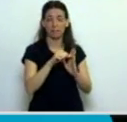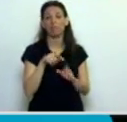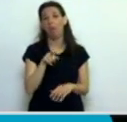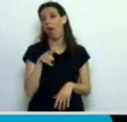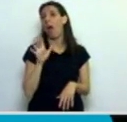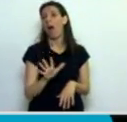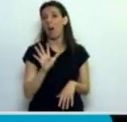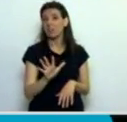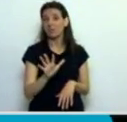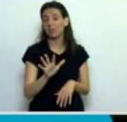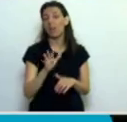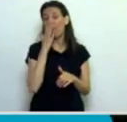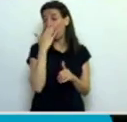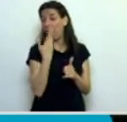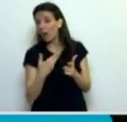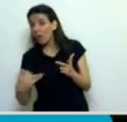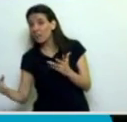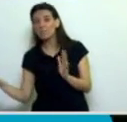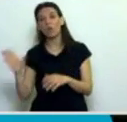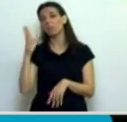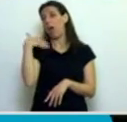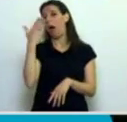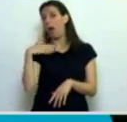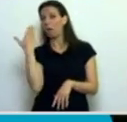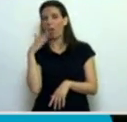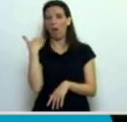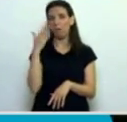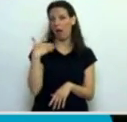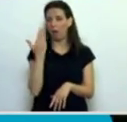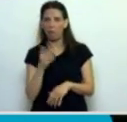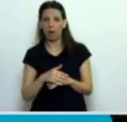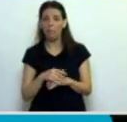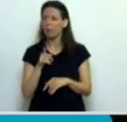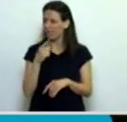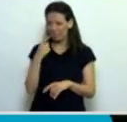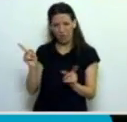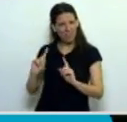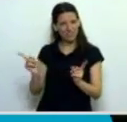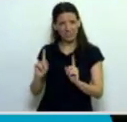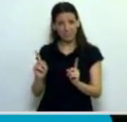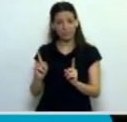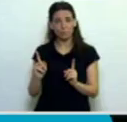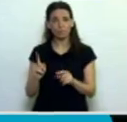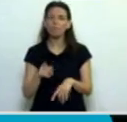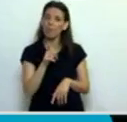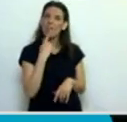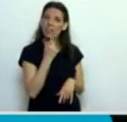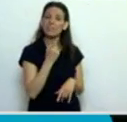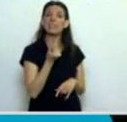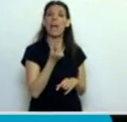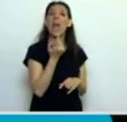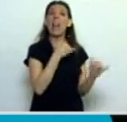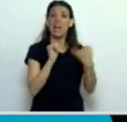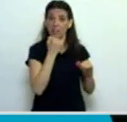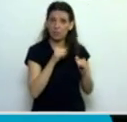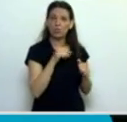se trata. Todo lo demás son eufemismos, más allá de que tampoco es cierto que no hayan rendido positivamente